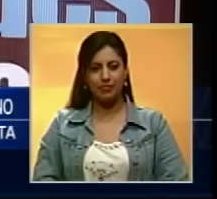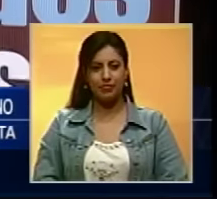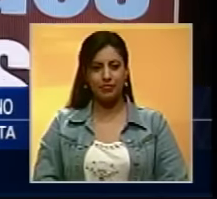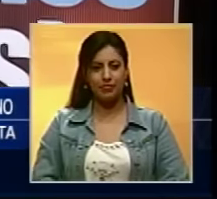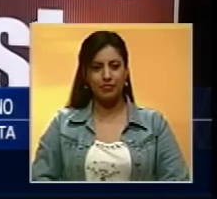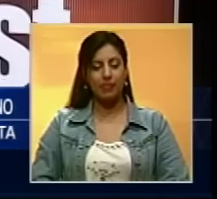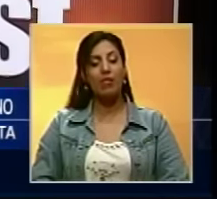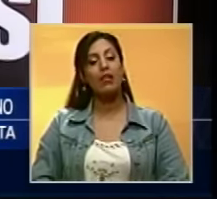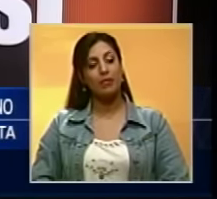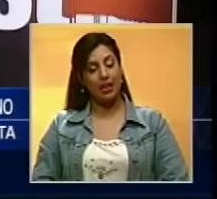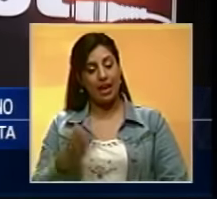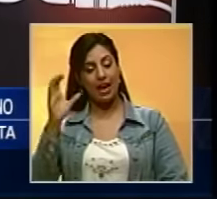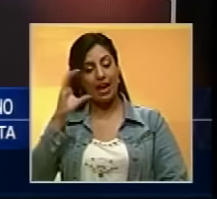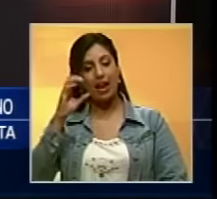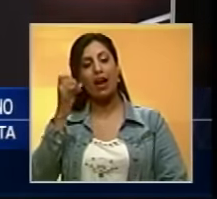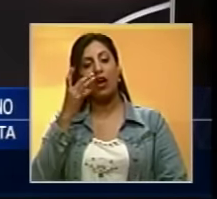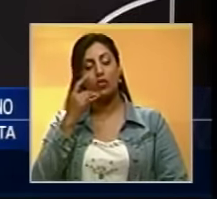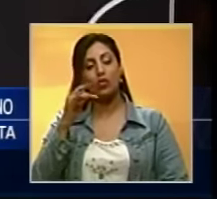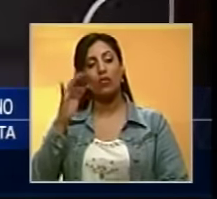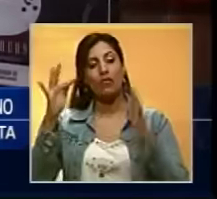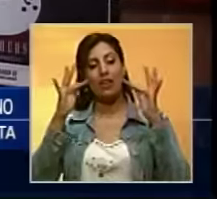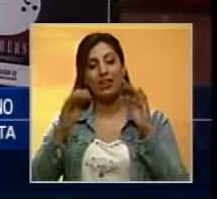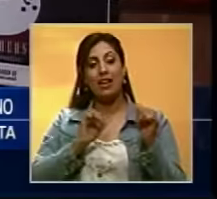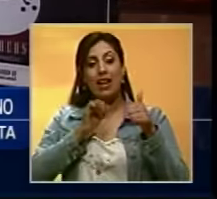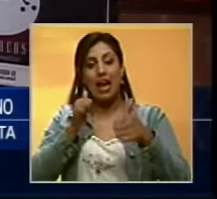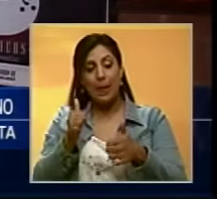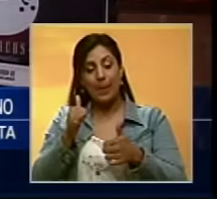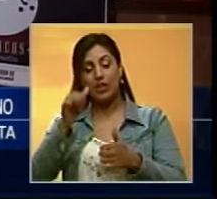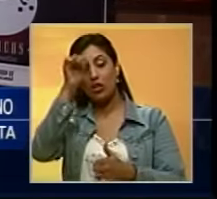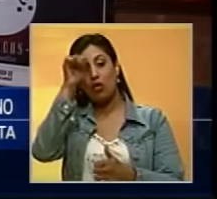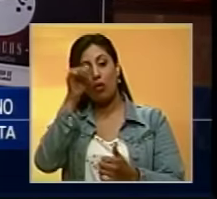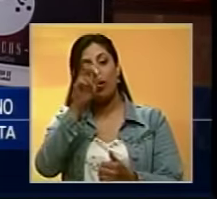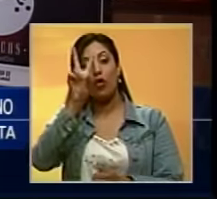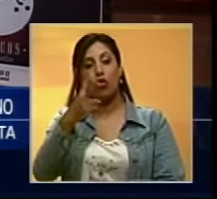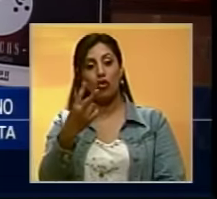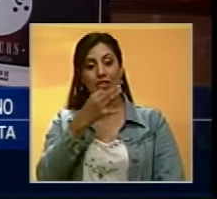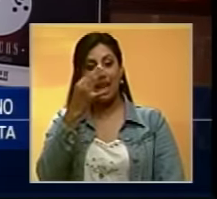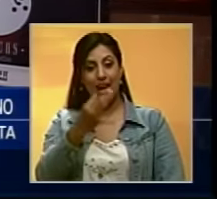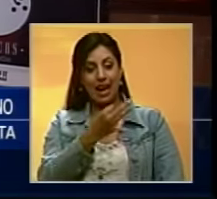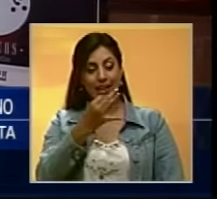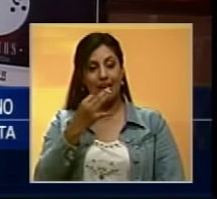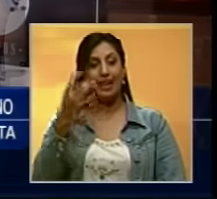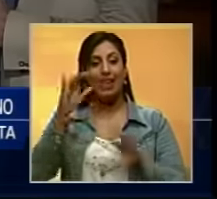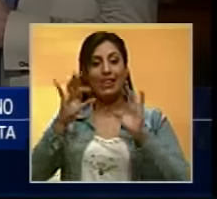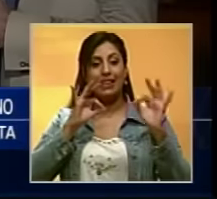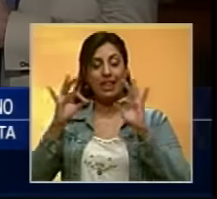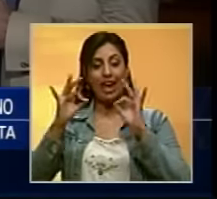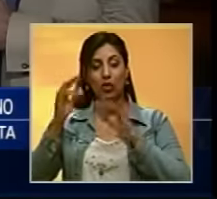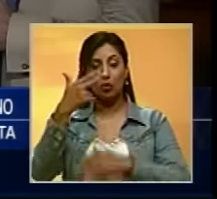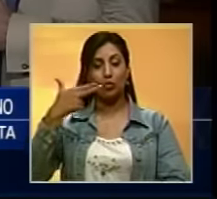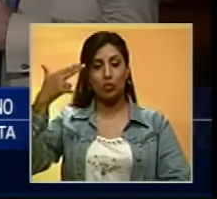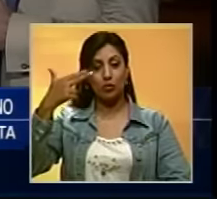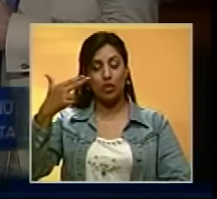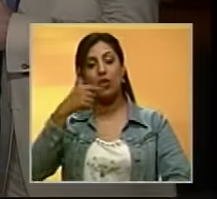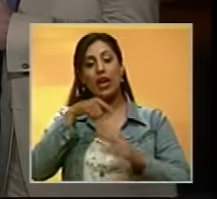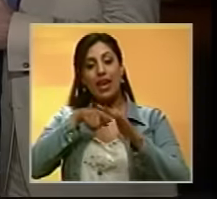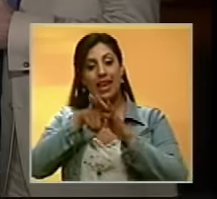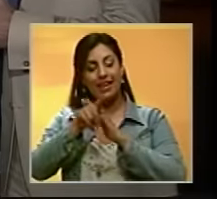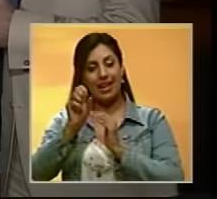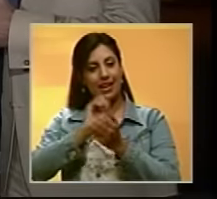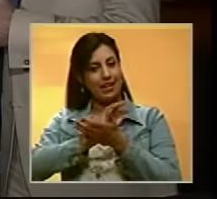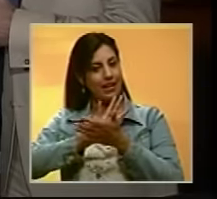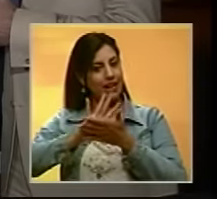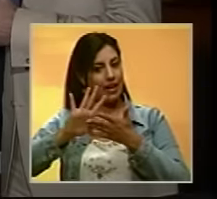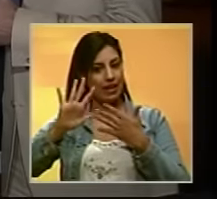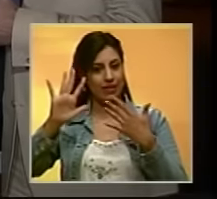Sudamérica Blue festival se realizará este domingo a partir de las 2 de la tarde en el anfiteatro de atillo y la entrada es